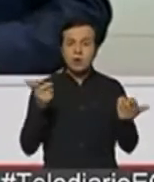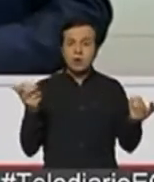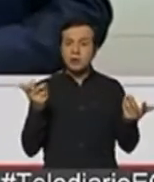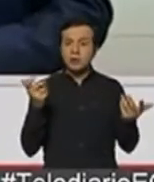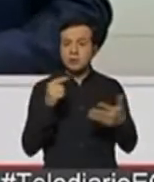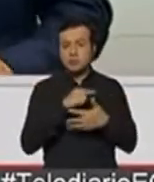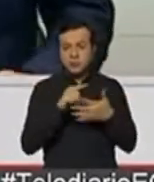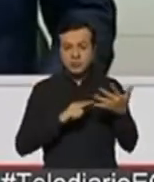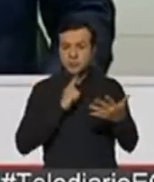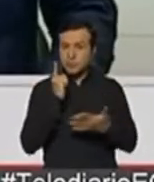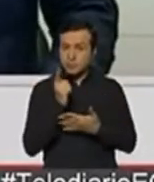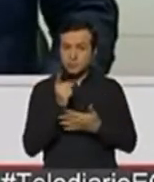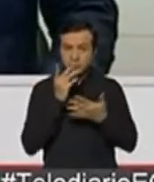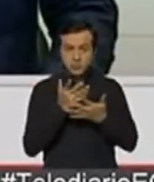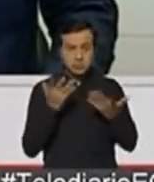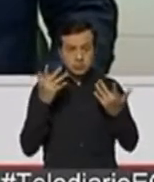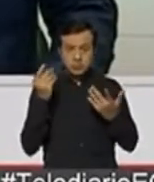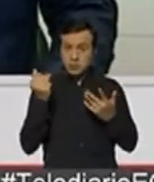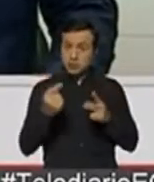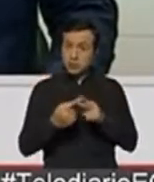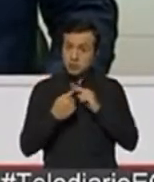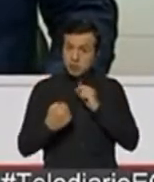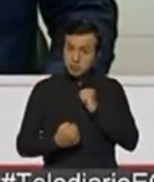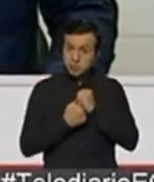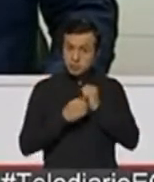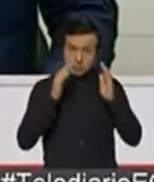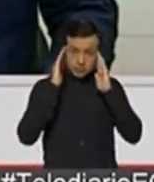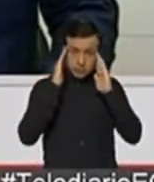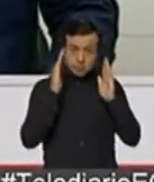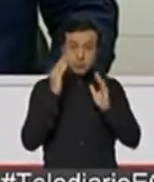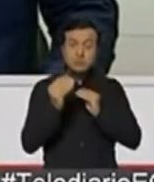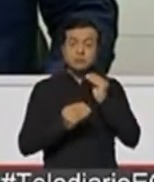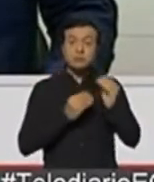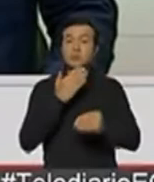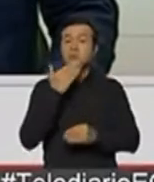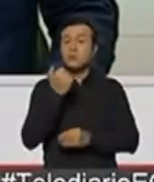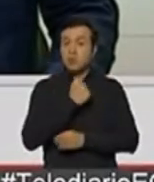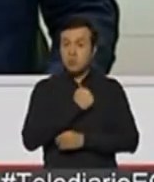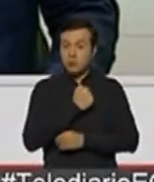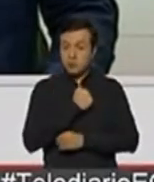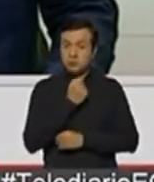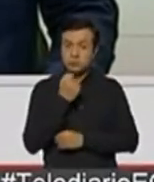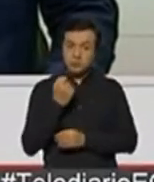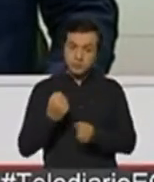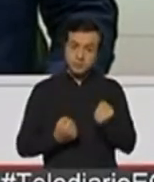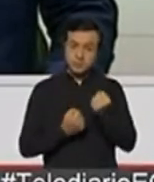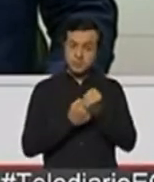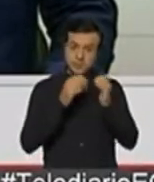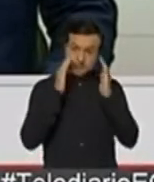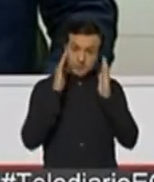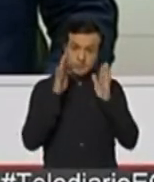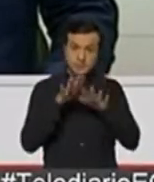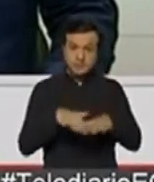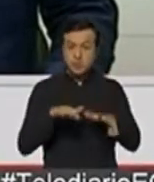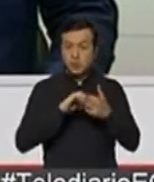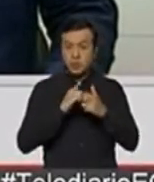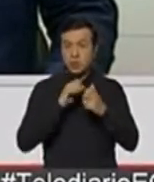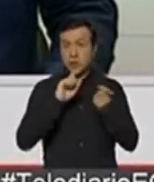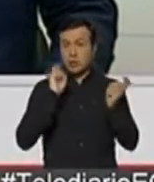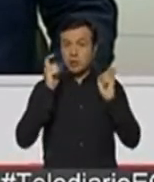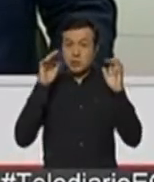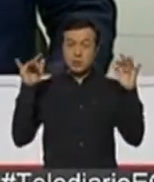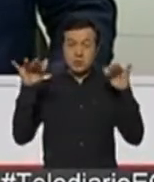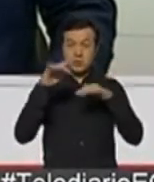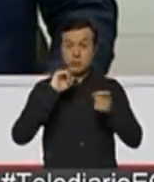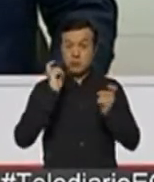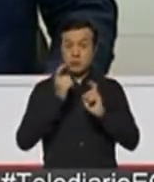posibilidades ciertas de tener estos productos financieros enfocados en mejorar nuestra capacidad de respuesta a los problemas de cambio climático.